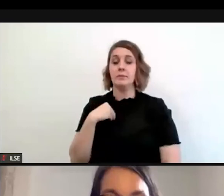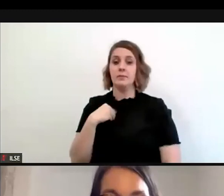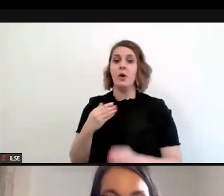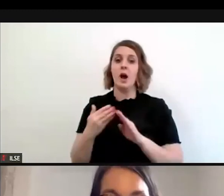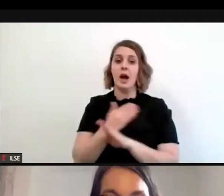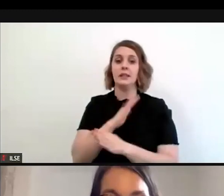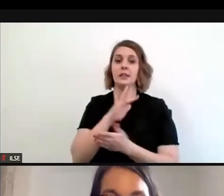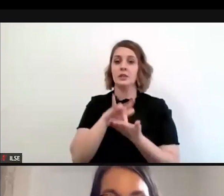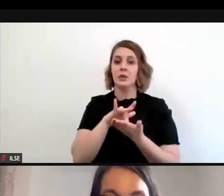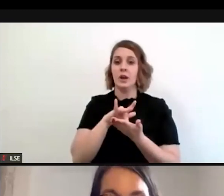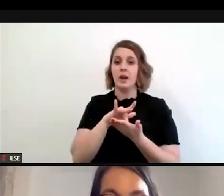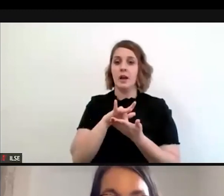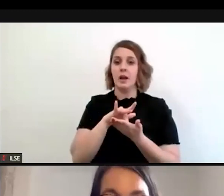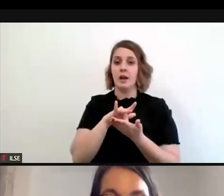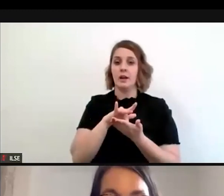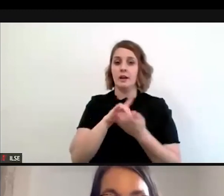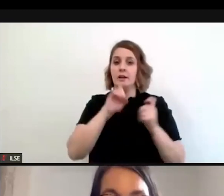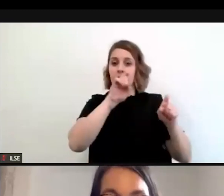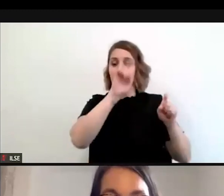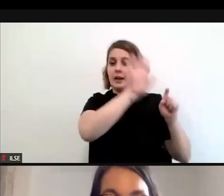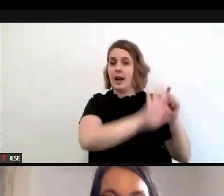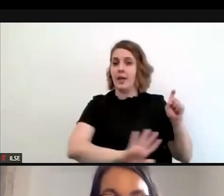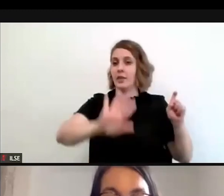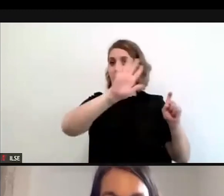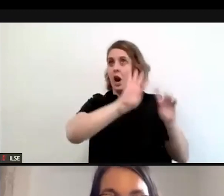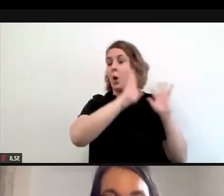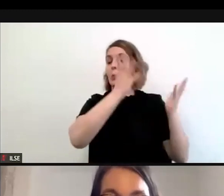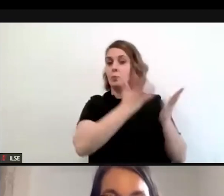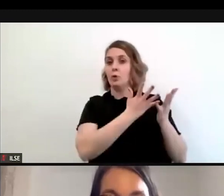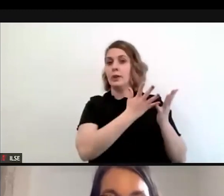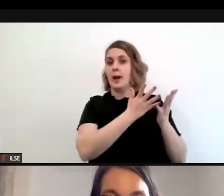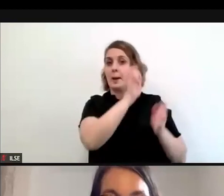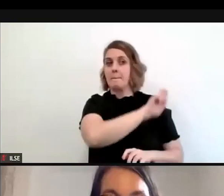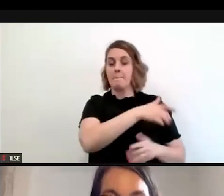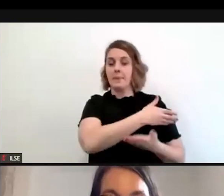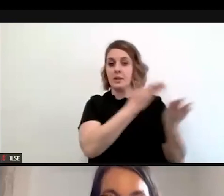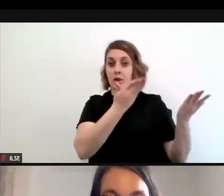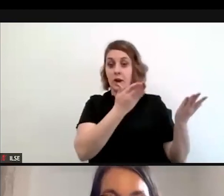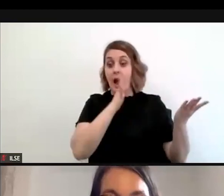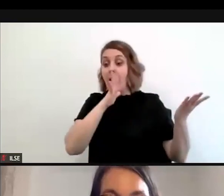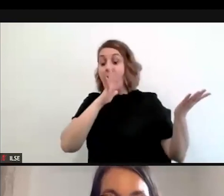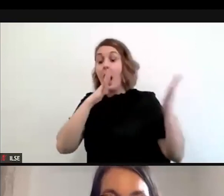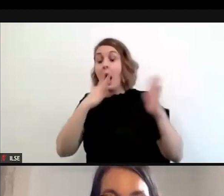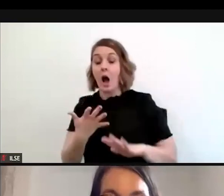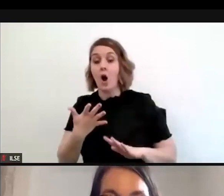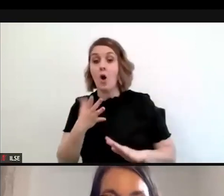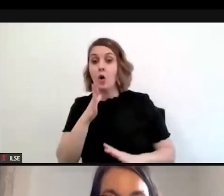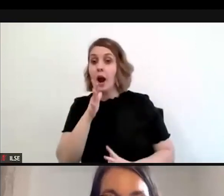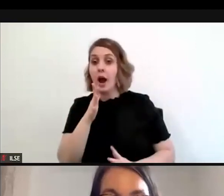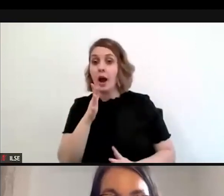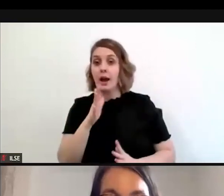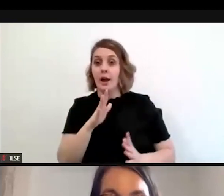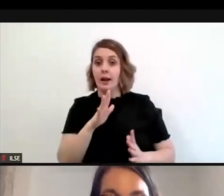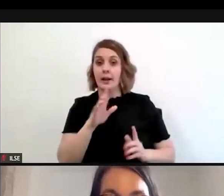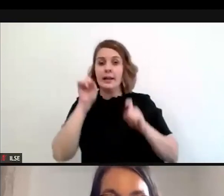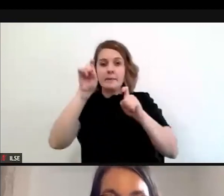la alfabetización a nivel nacional o a nivel mundial, ¿no? Para las personas, pues ahora la alfabetización digital creo